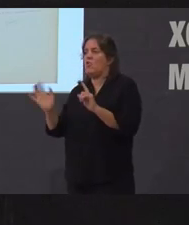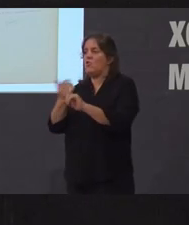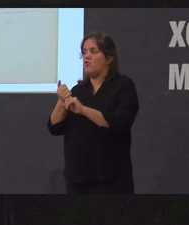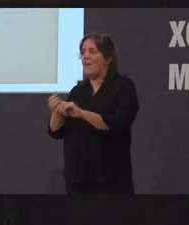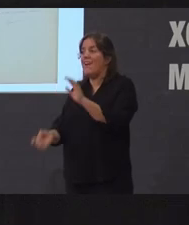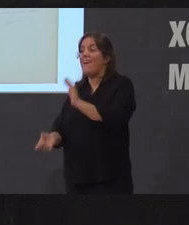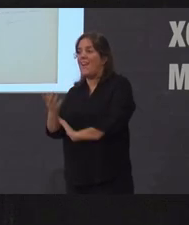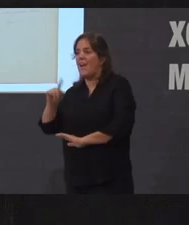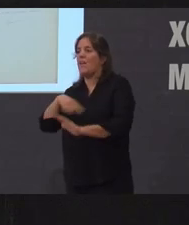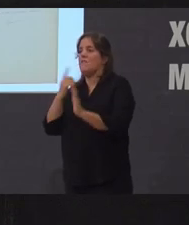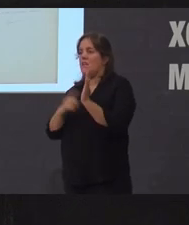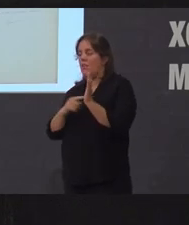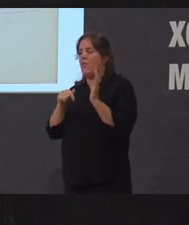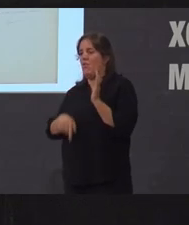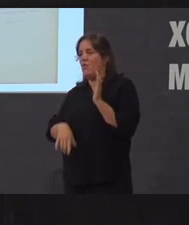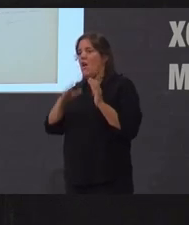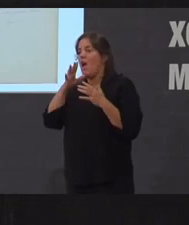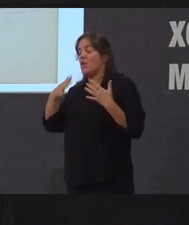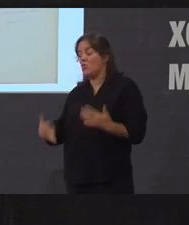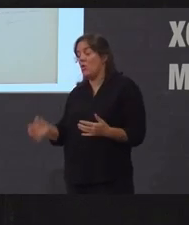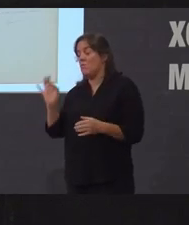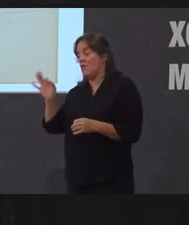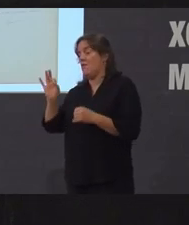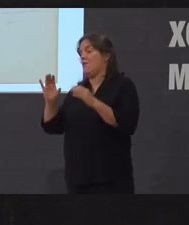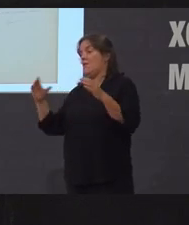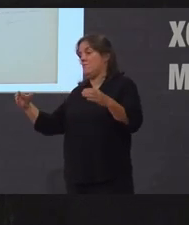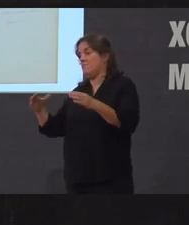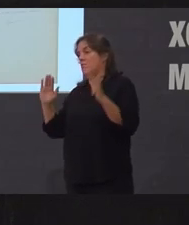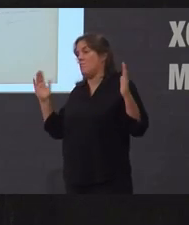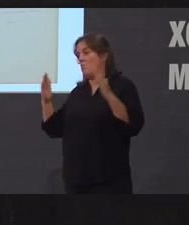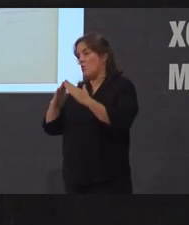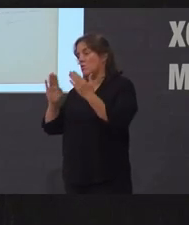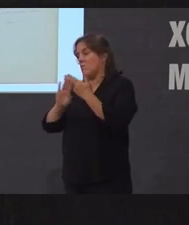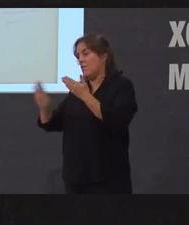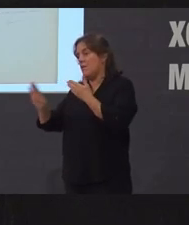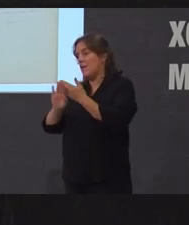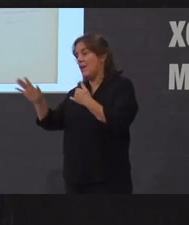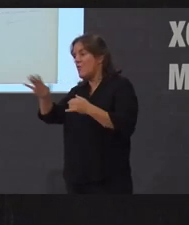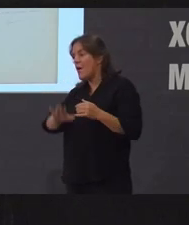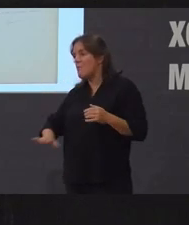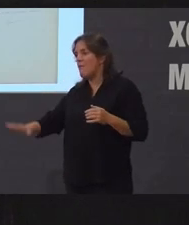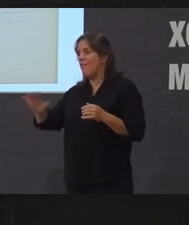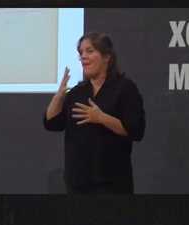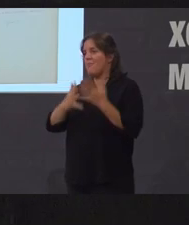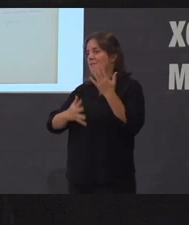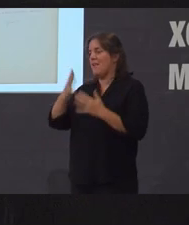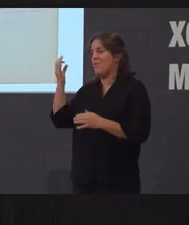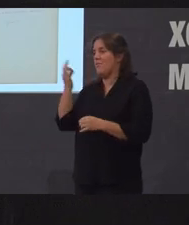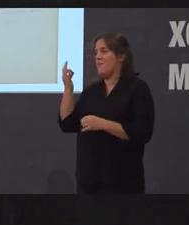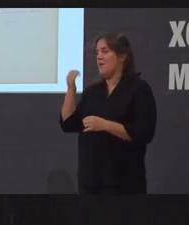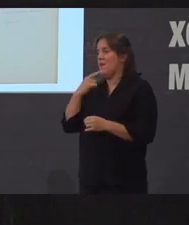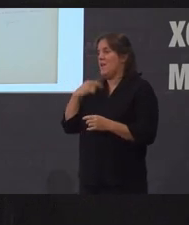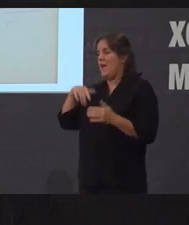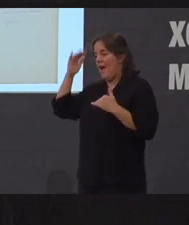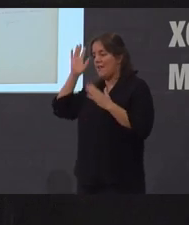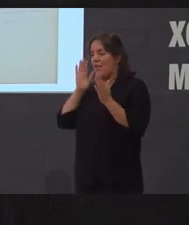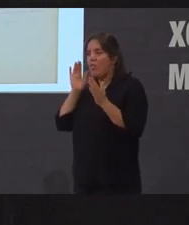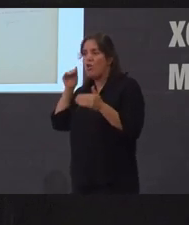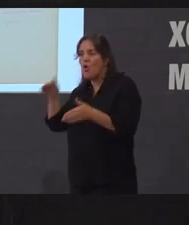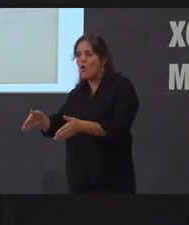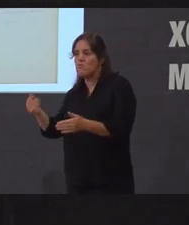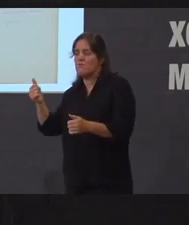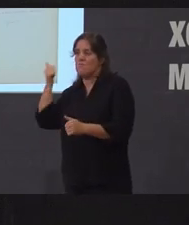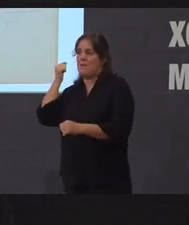di, actualmente os montes veciñais son unha parcela na que a administración tería que poñer maior atención e